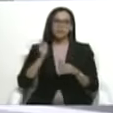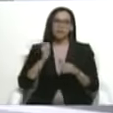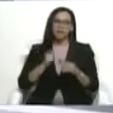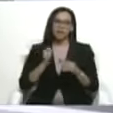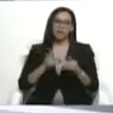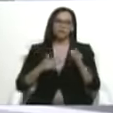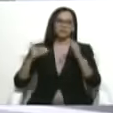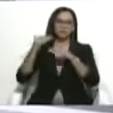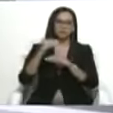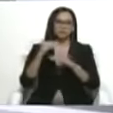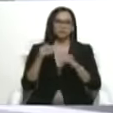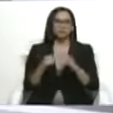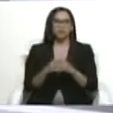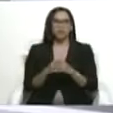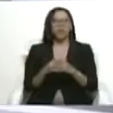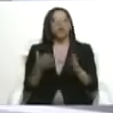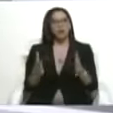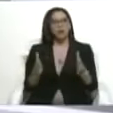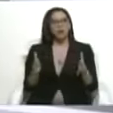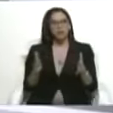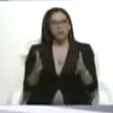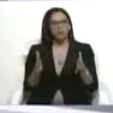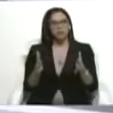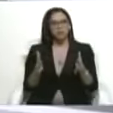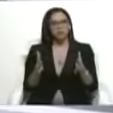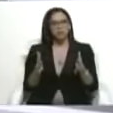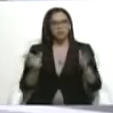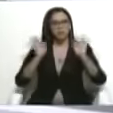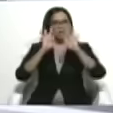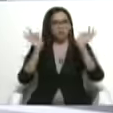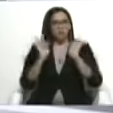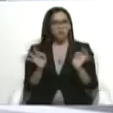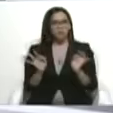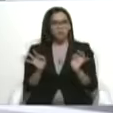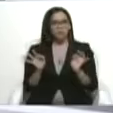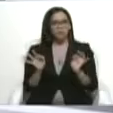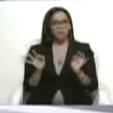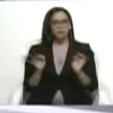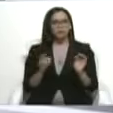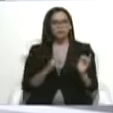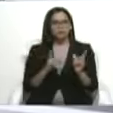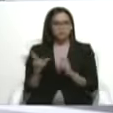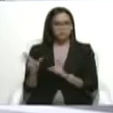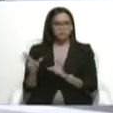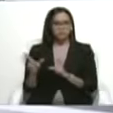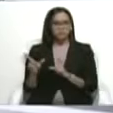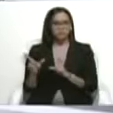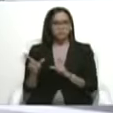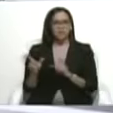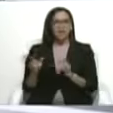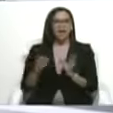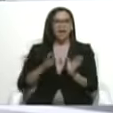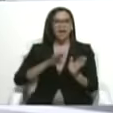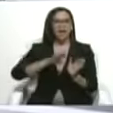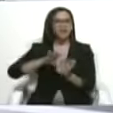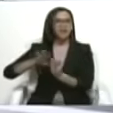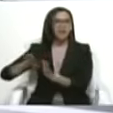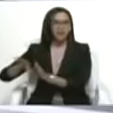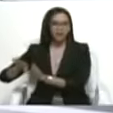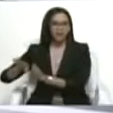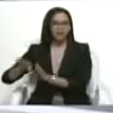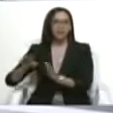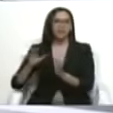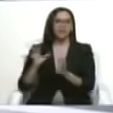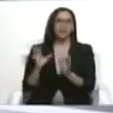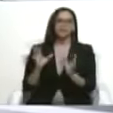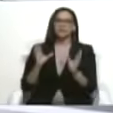ordinarios, han logrado de manera exitosa alejar esa sombra